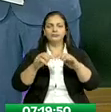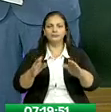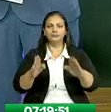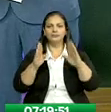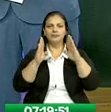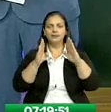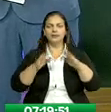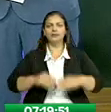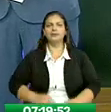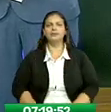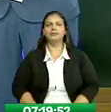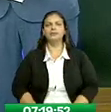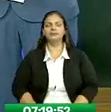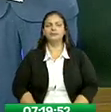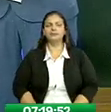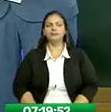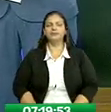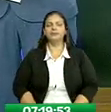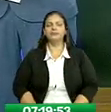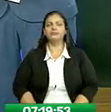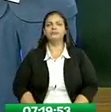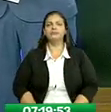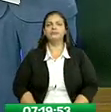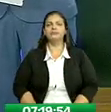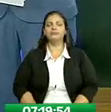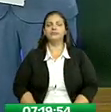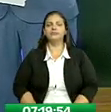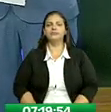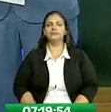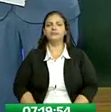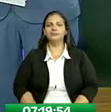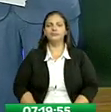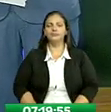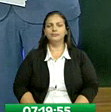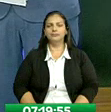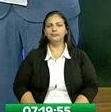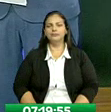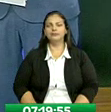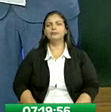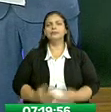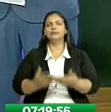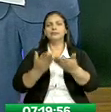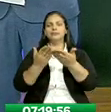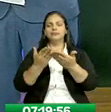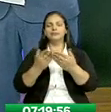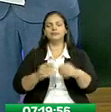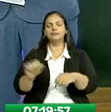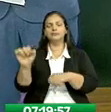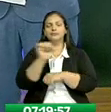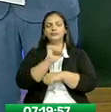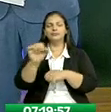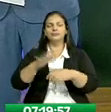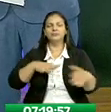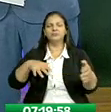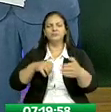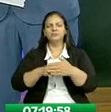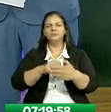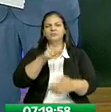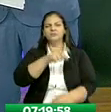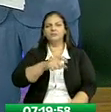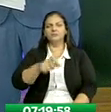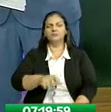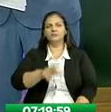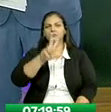Herido deja accidente en 3 muertos, entre ellos un menor de edad. Fue un saldo trágico precisamente en el